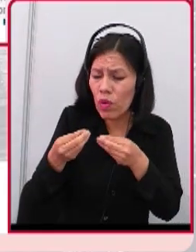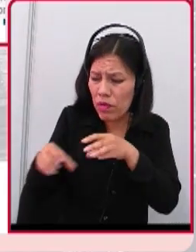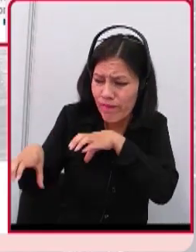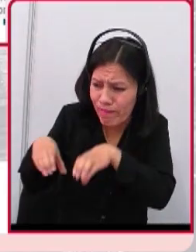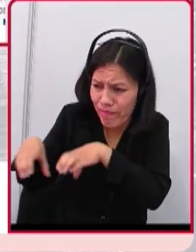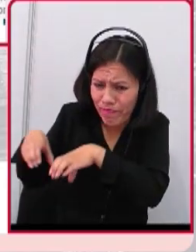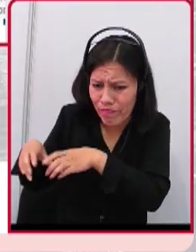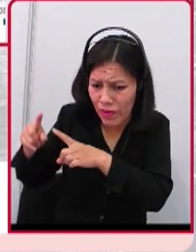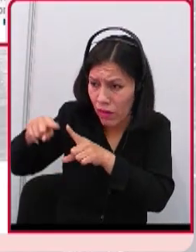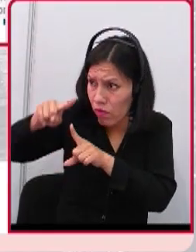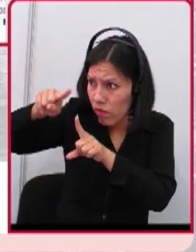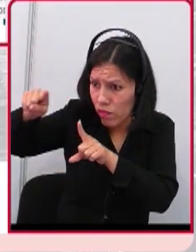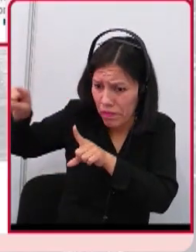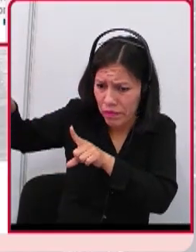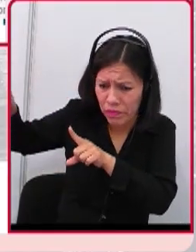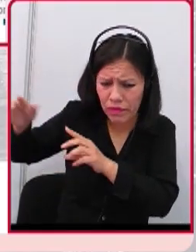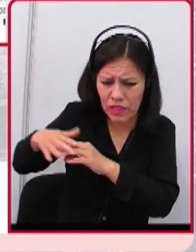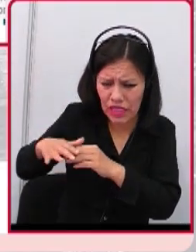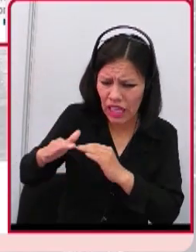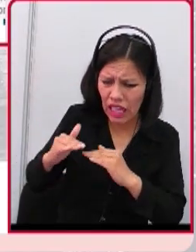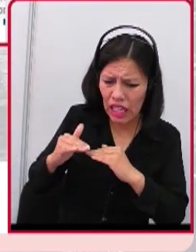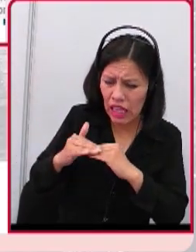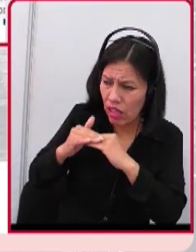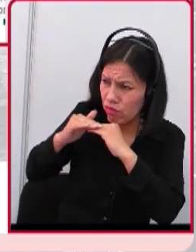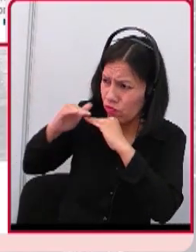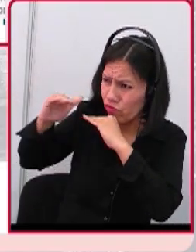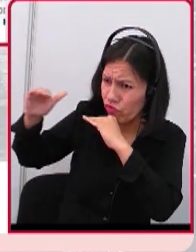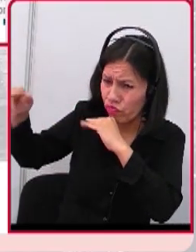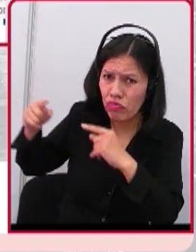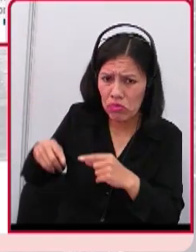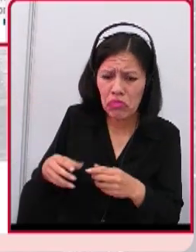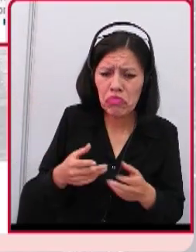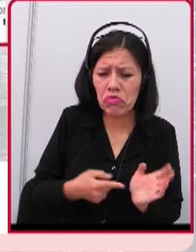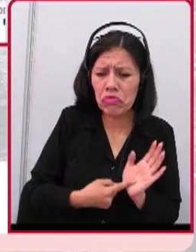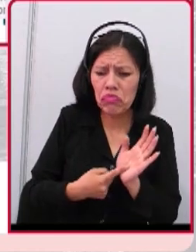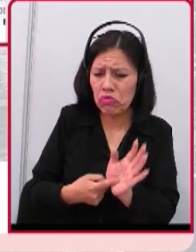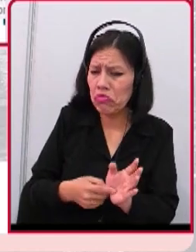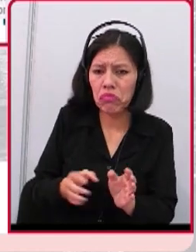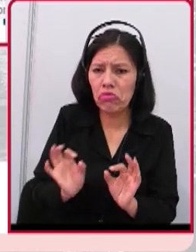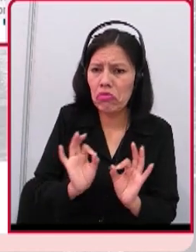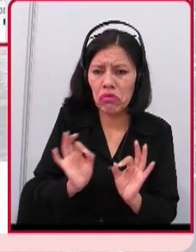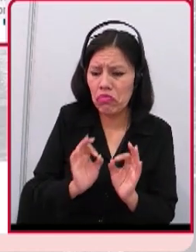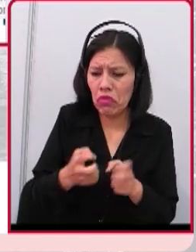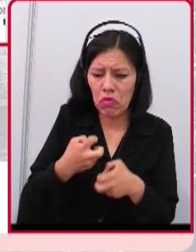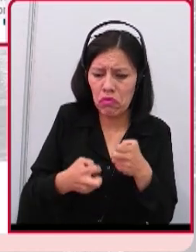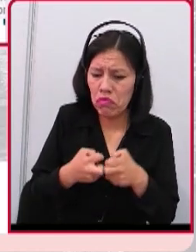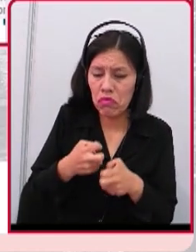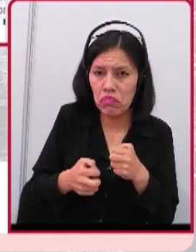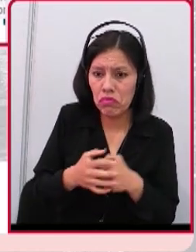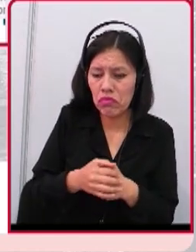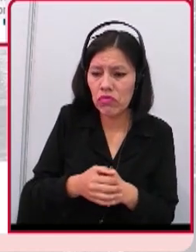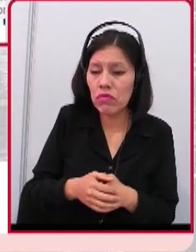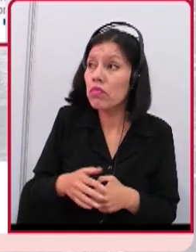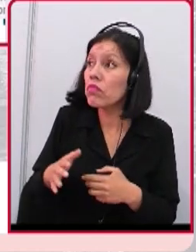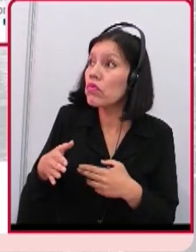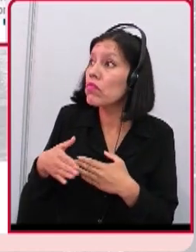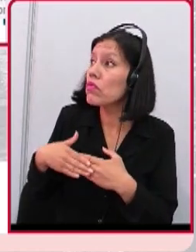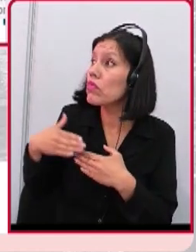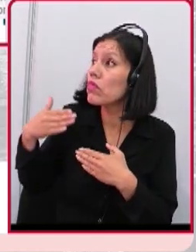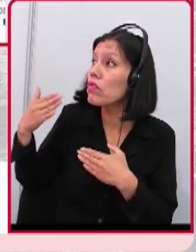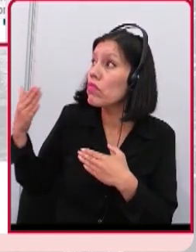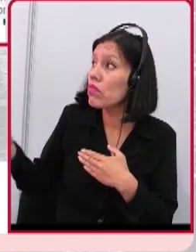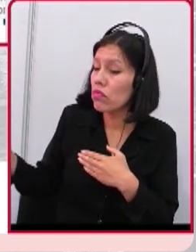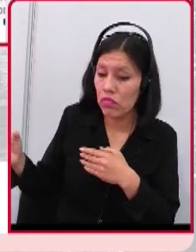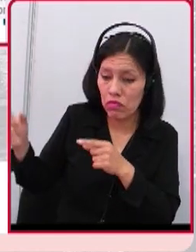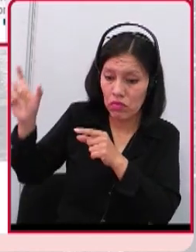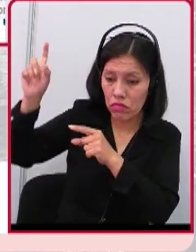la heterogeneidad se reproduce adecuadamente sin ningún problema. Luego tengo aquí dos